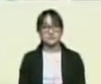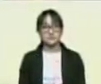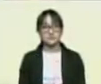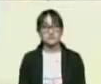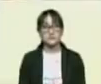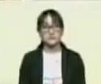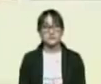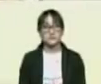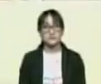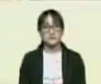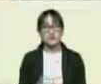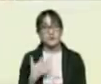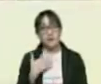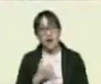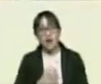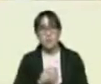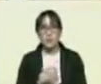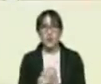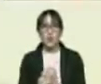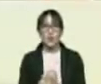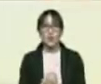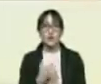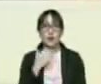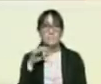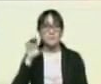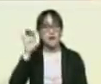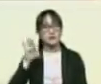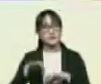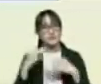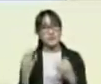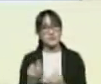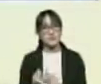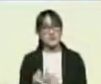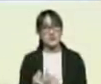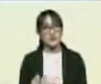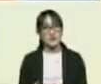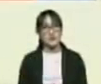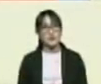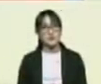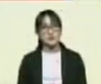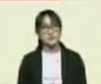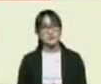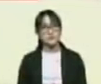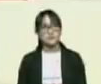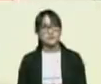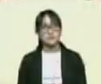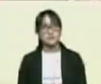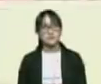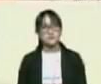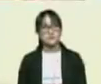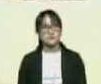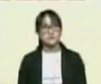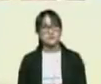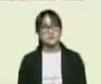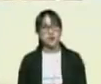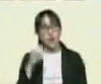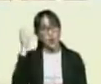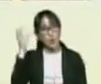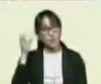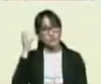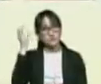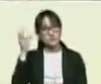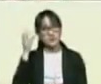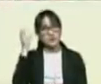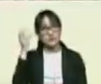¿En base a qué? Al amor, a la patria, a la familia. ¿En base a qué? Al amor, a la